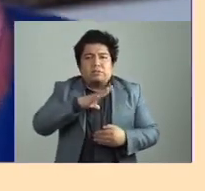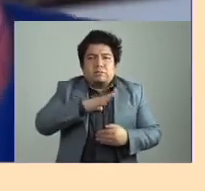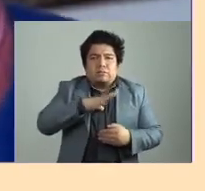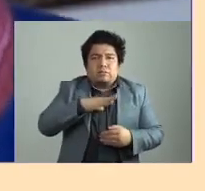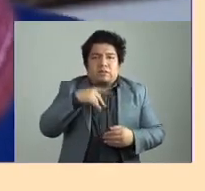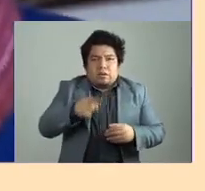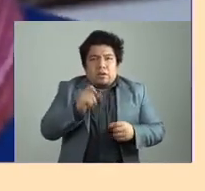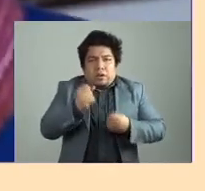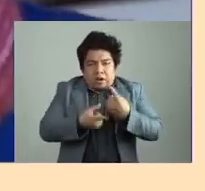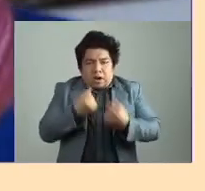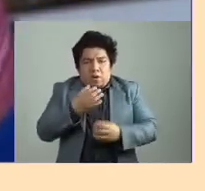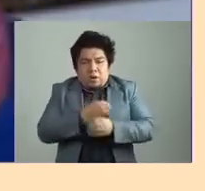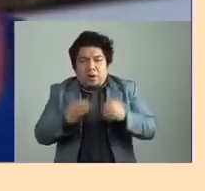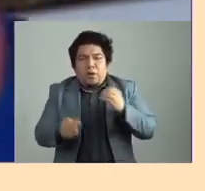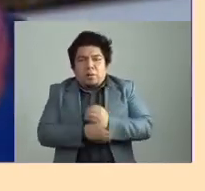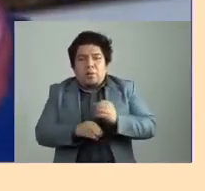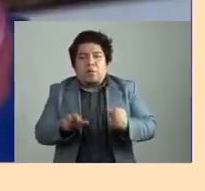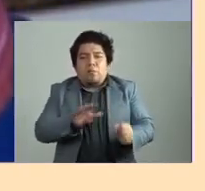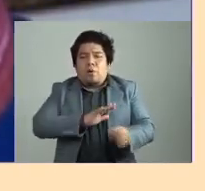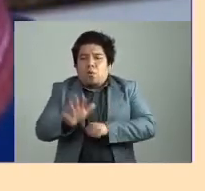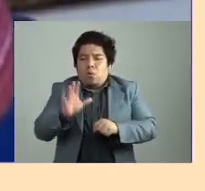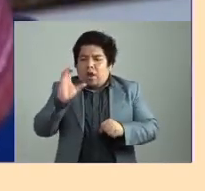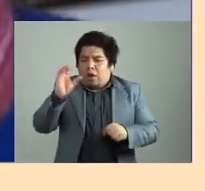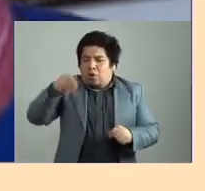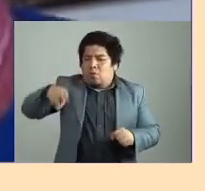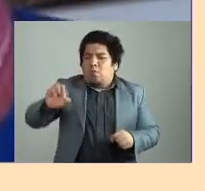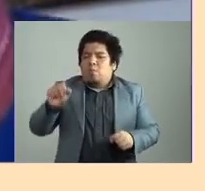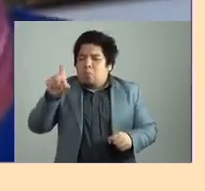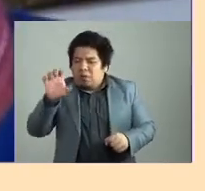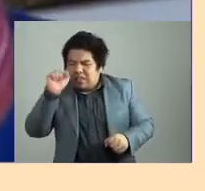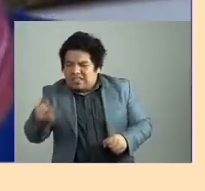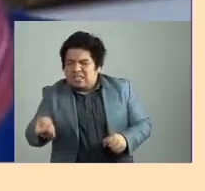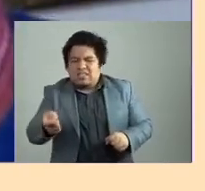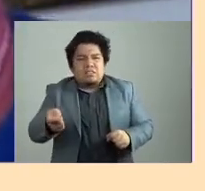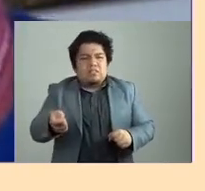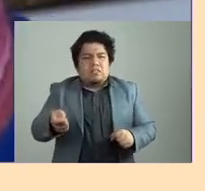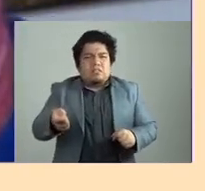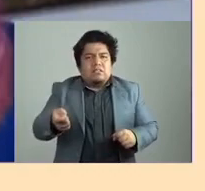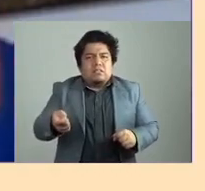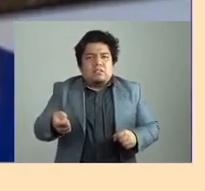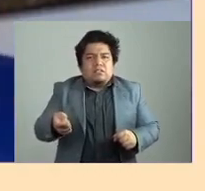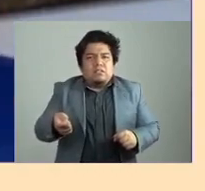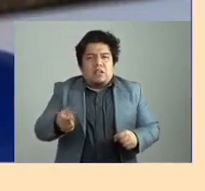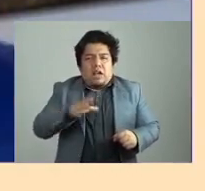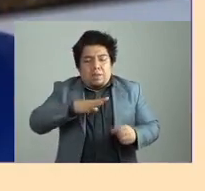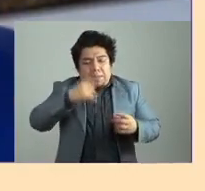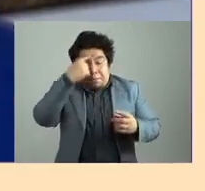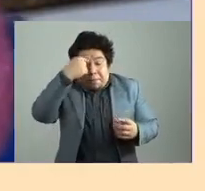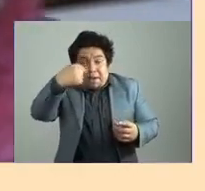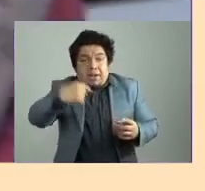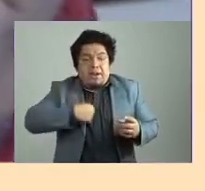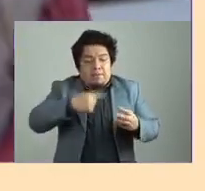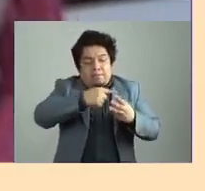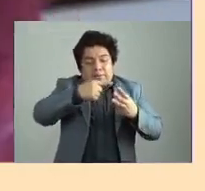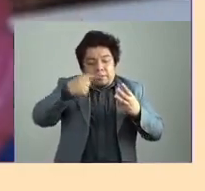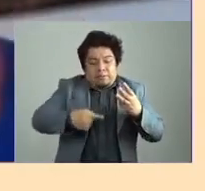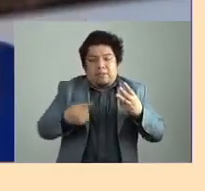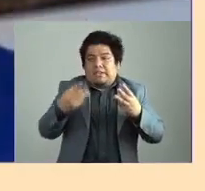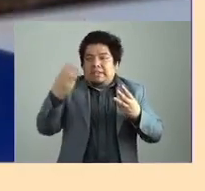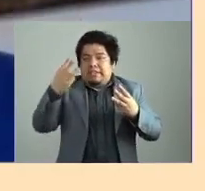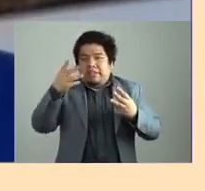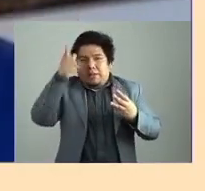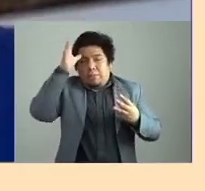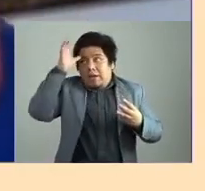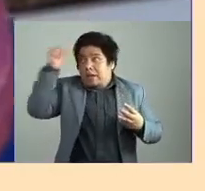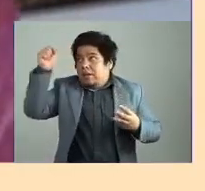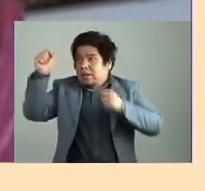comunes de que hablamos no para mí son tres elementos del concepto de los comunes